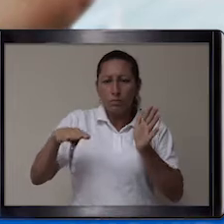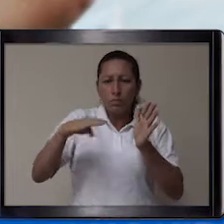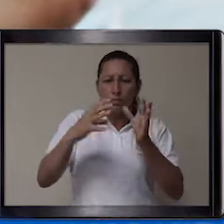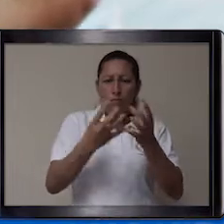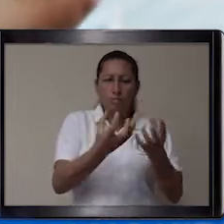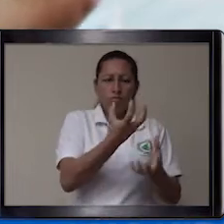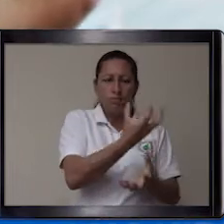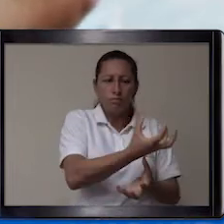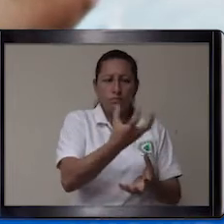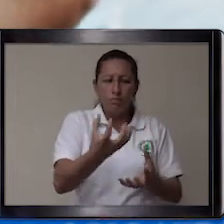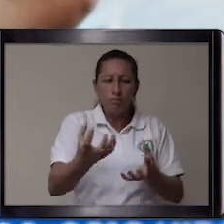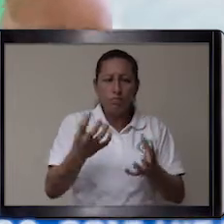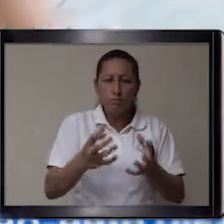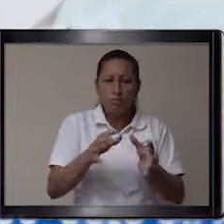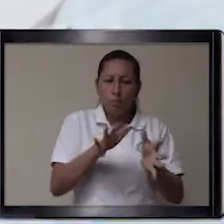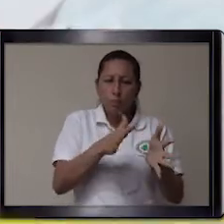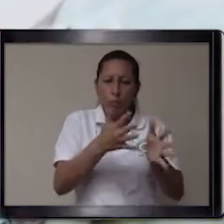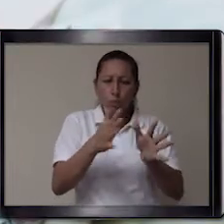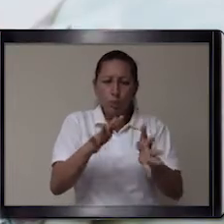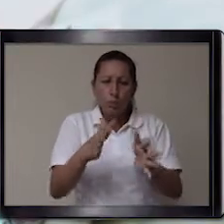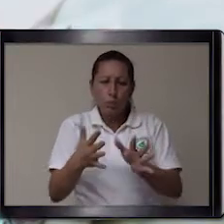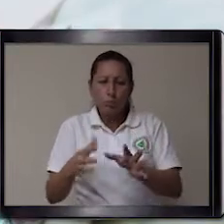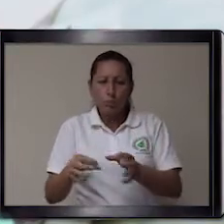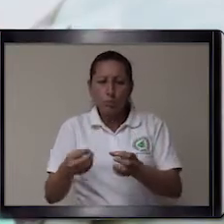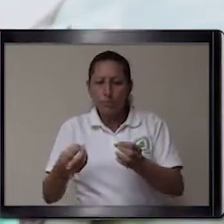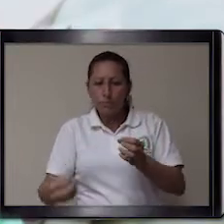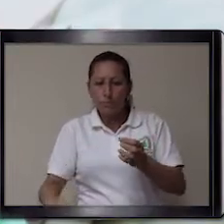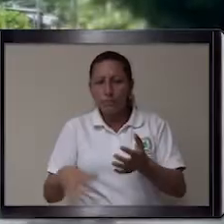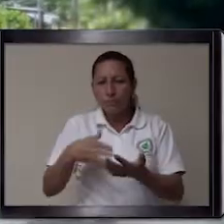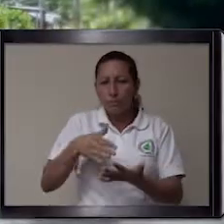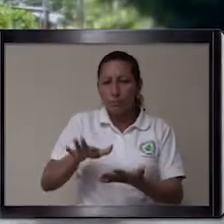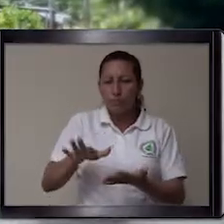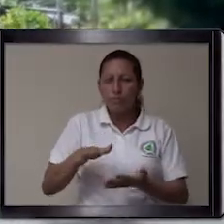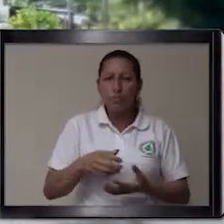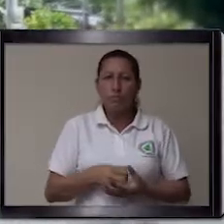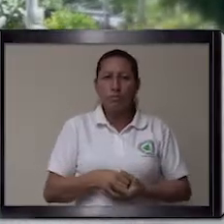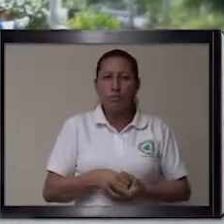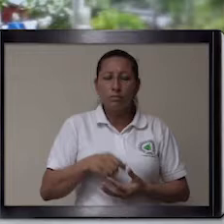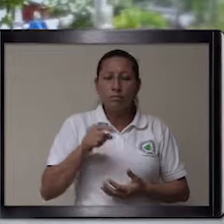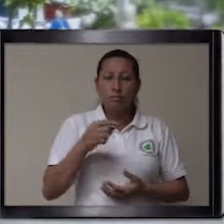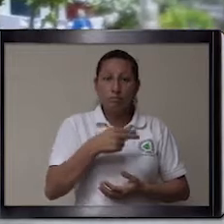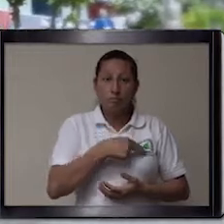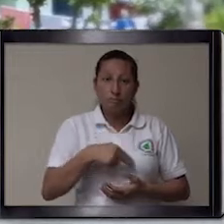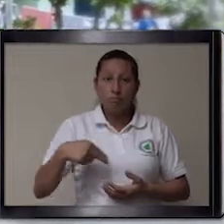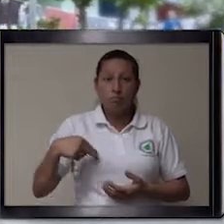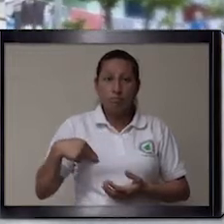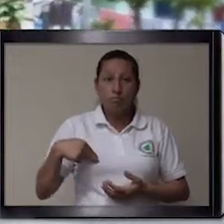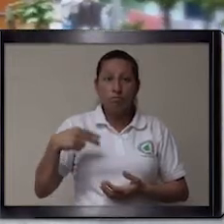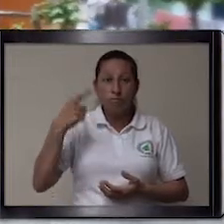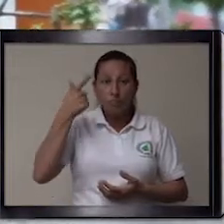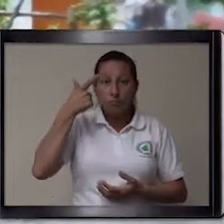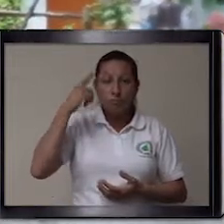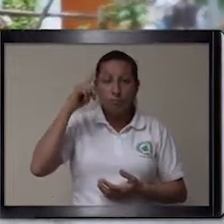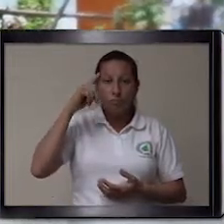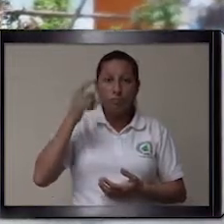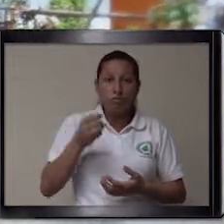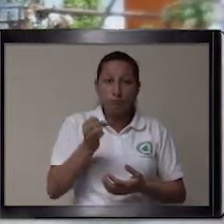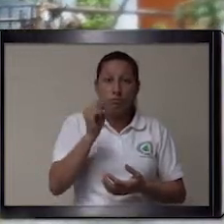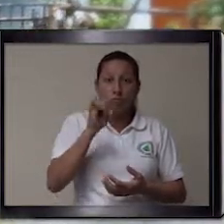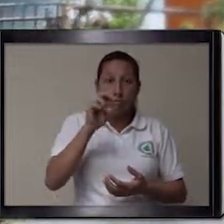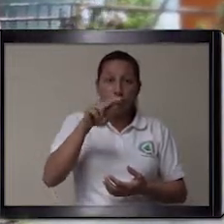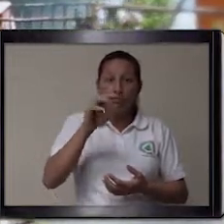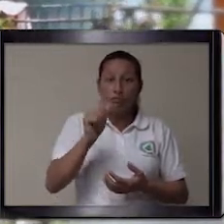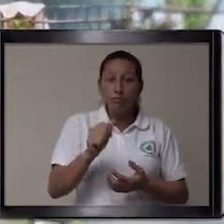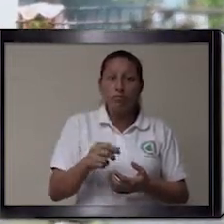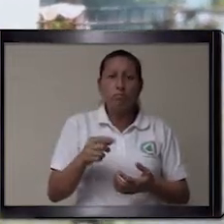las rocas inestables. Entonces ahí nosotros ponemos atención. Ahí nosotros estamos alertando. ¿Ves?